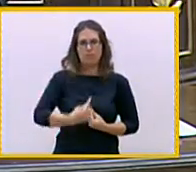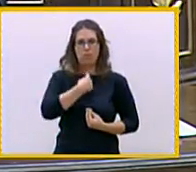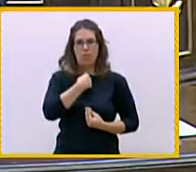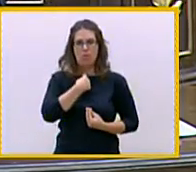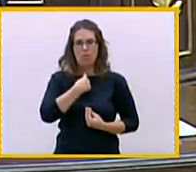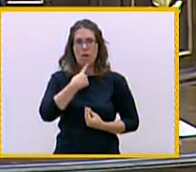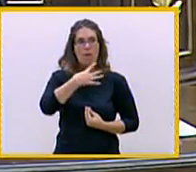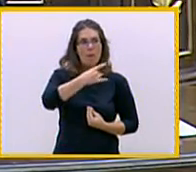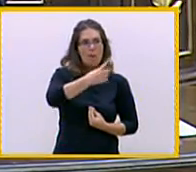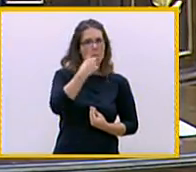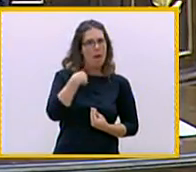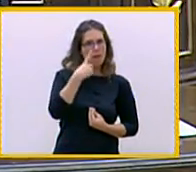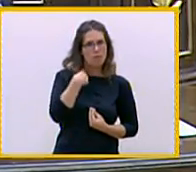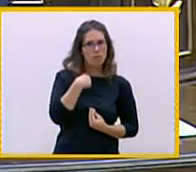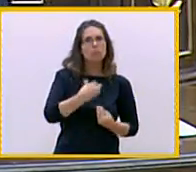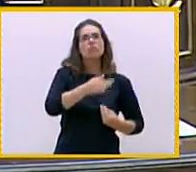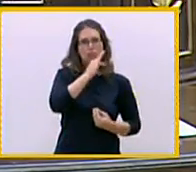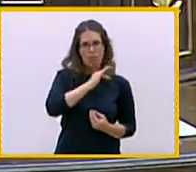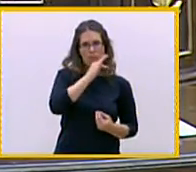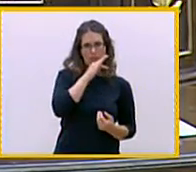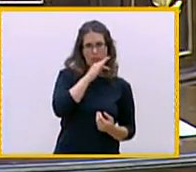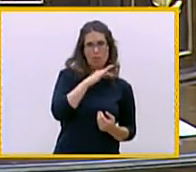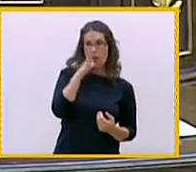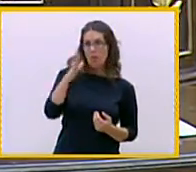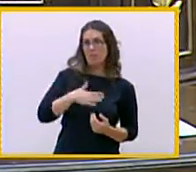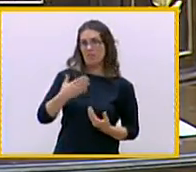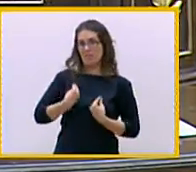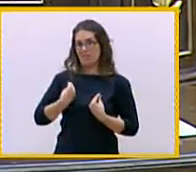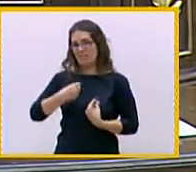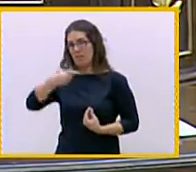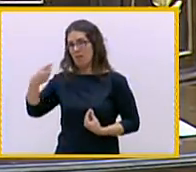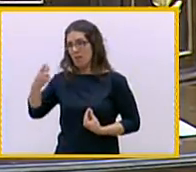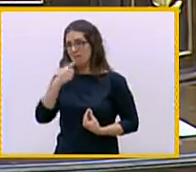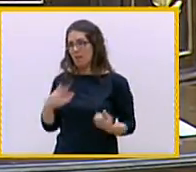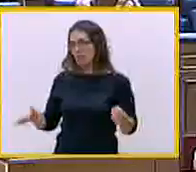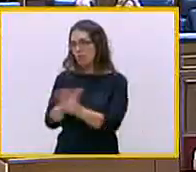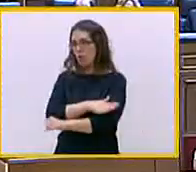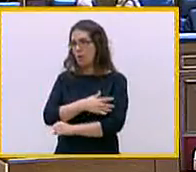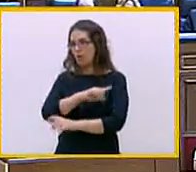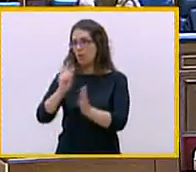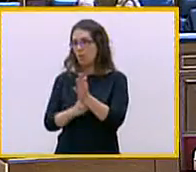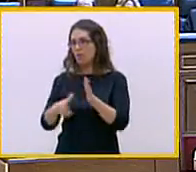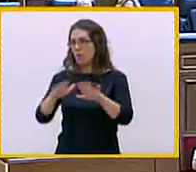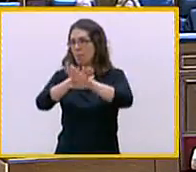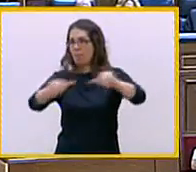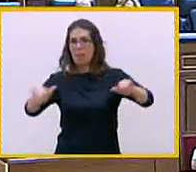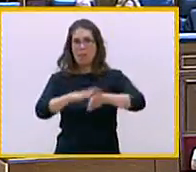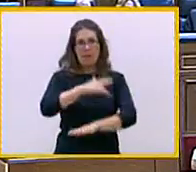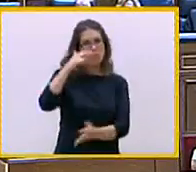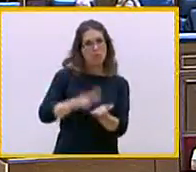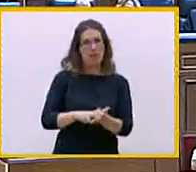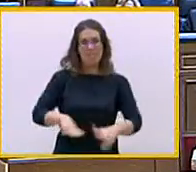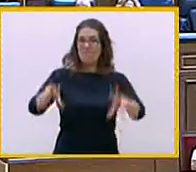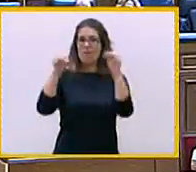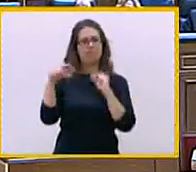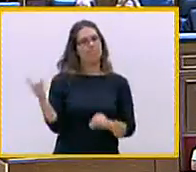banco, porque su valor no es suficiente para cubrir lo que resta de hipoteca. Por ello, en abril de